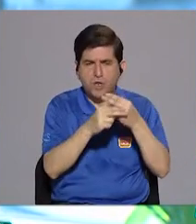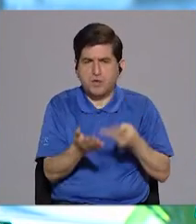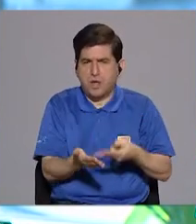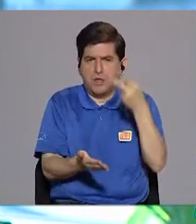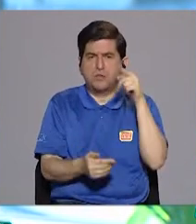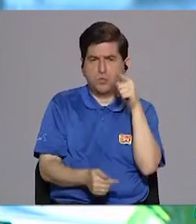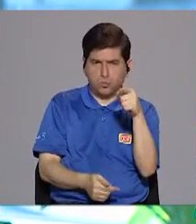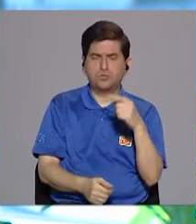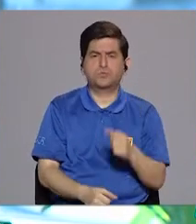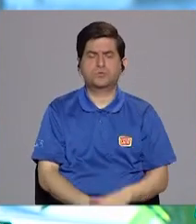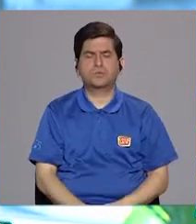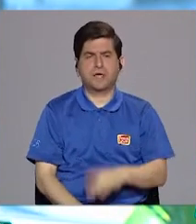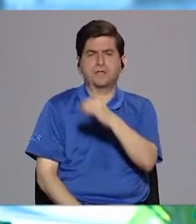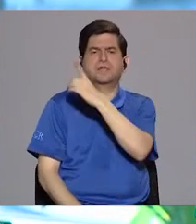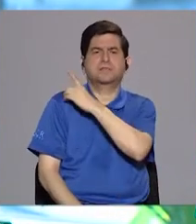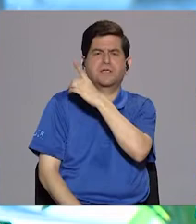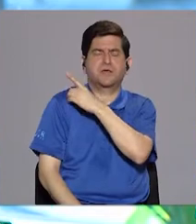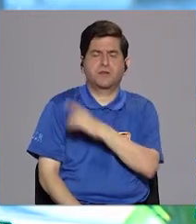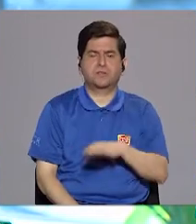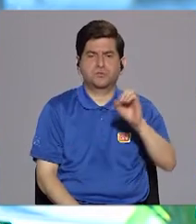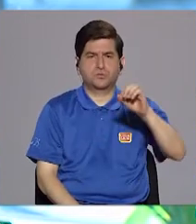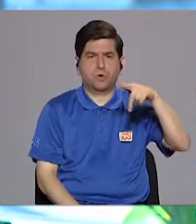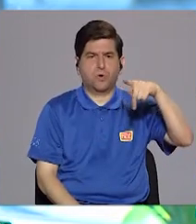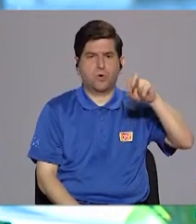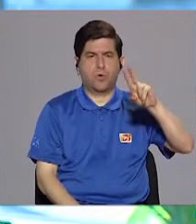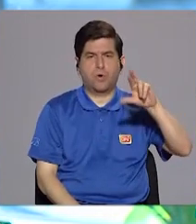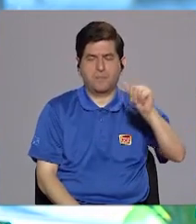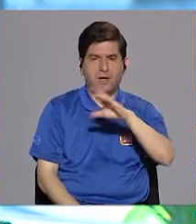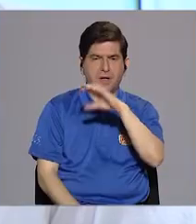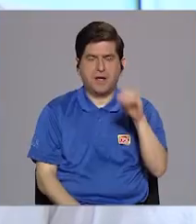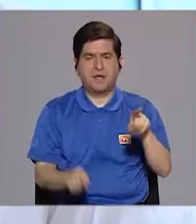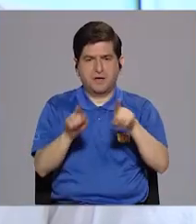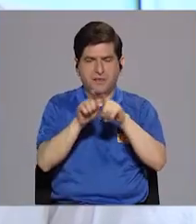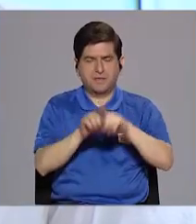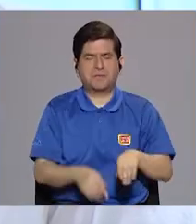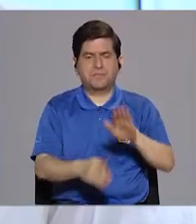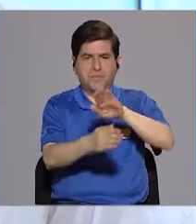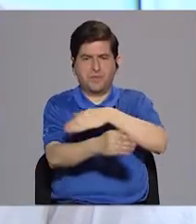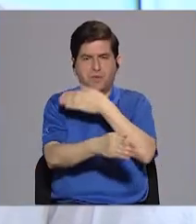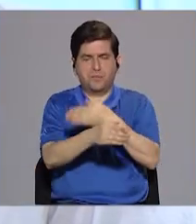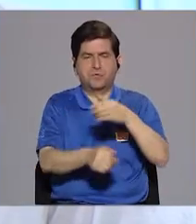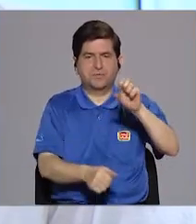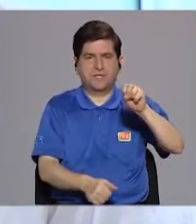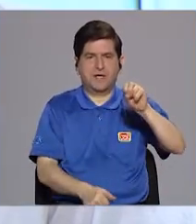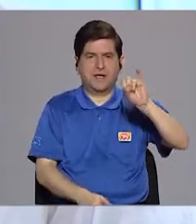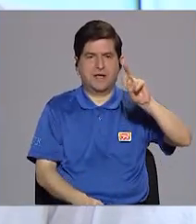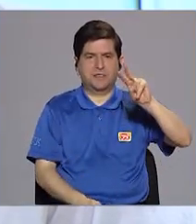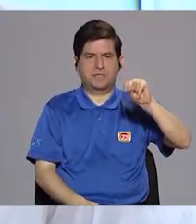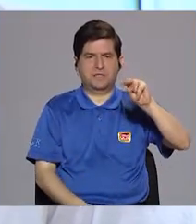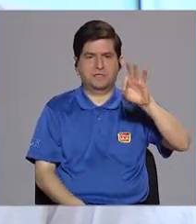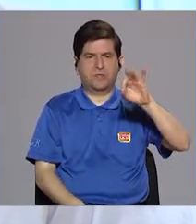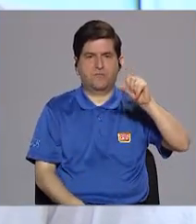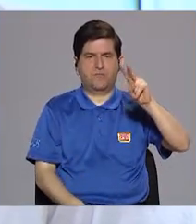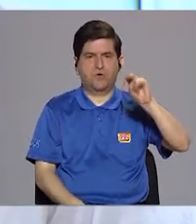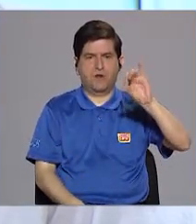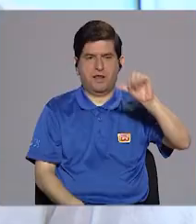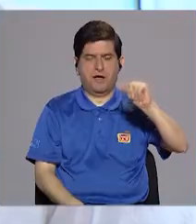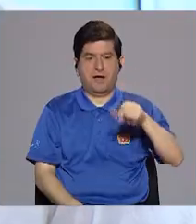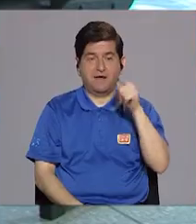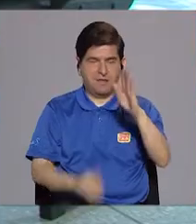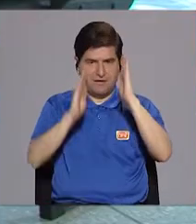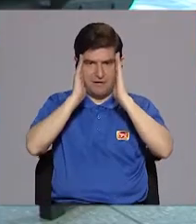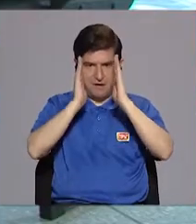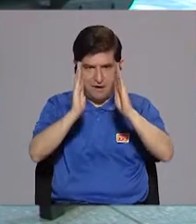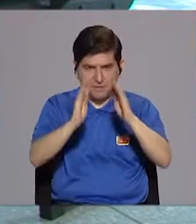Usted hace dirección de ópera y dirección del repertorio sinfónico. Uh-huh. Con eso quiero decir que muchas veces esa música va